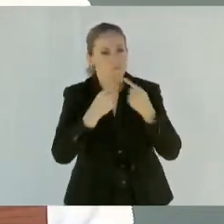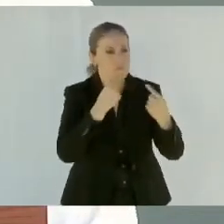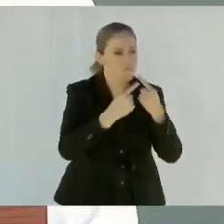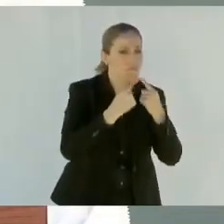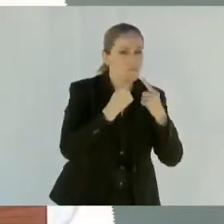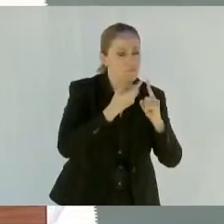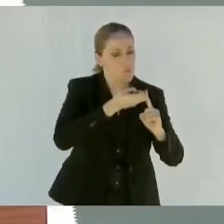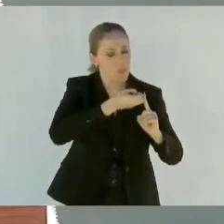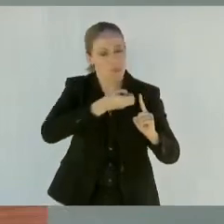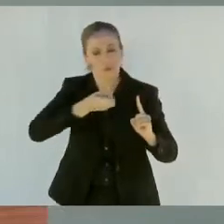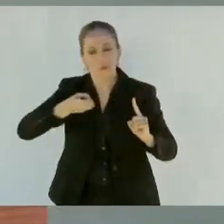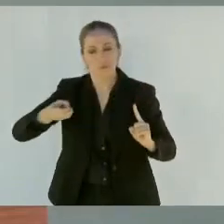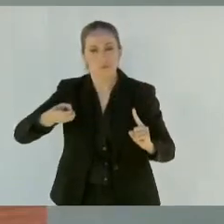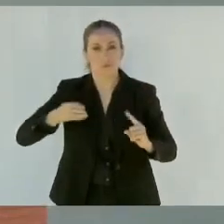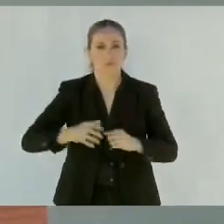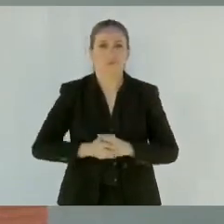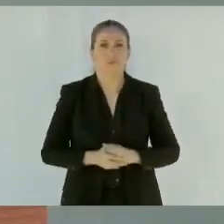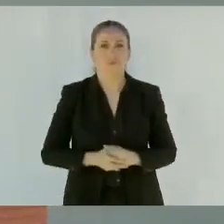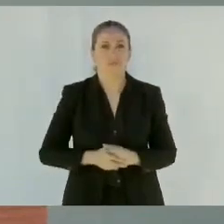ciudadano gobernador, y como